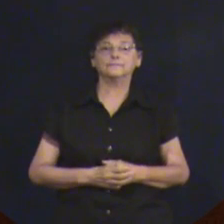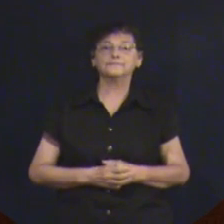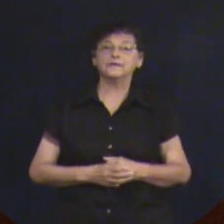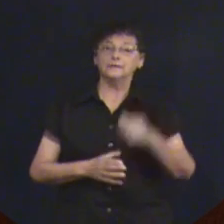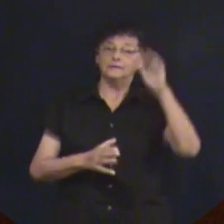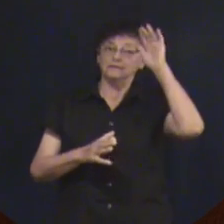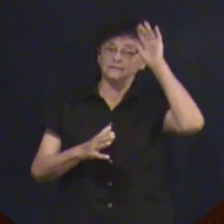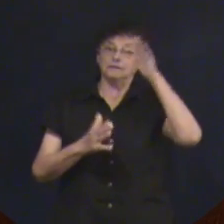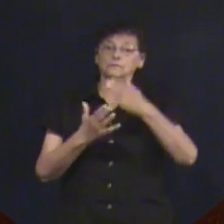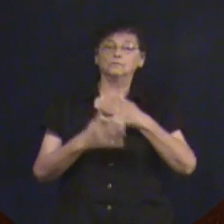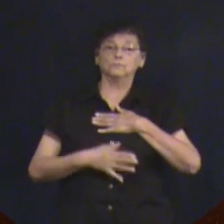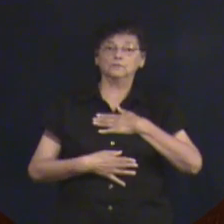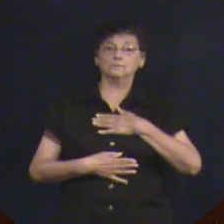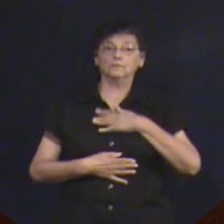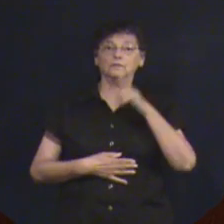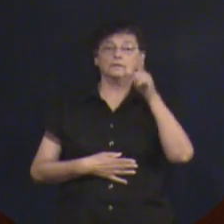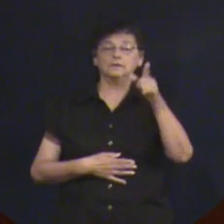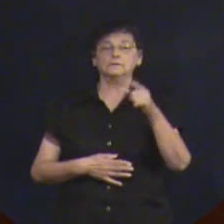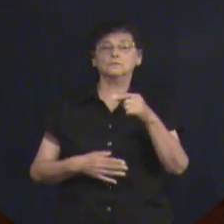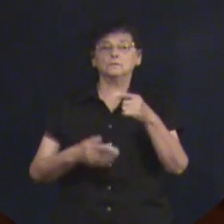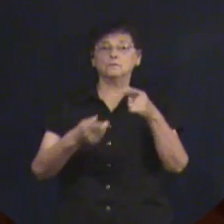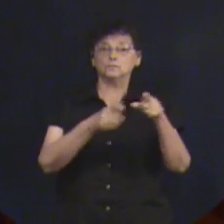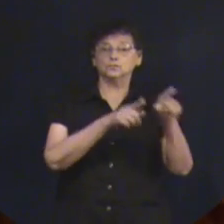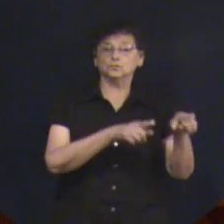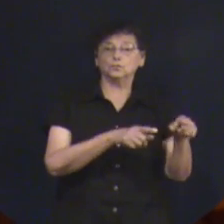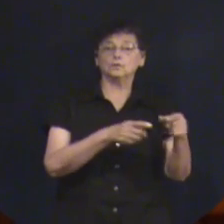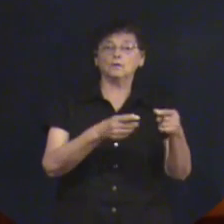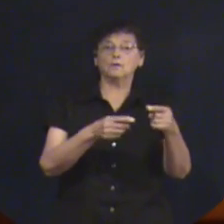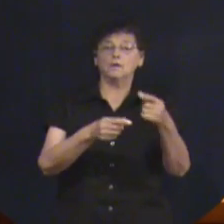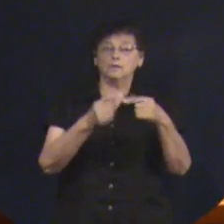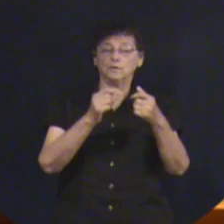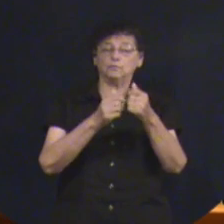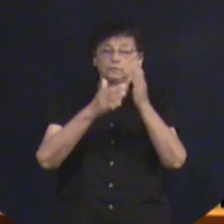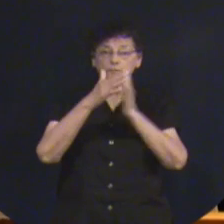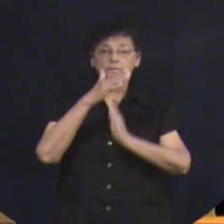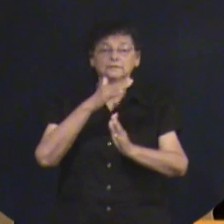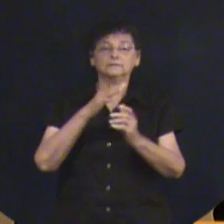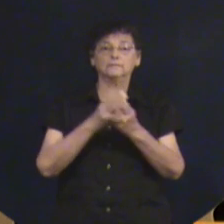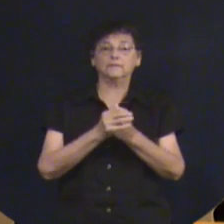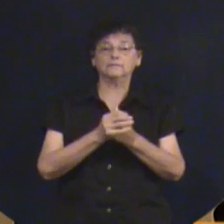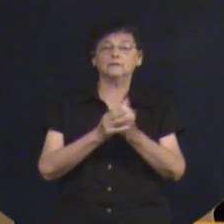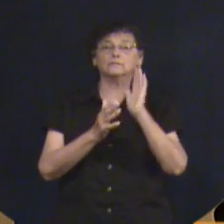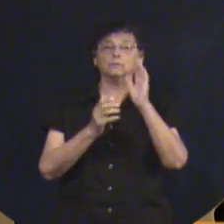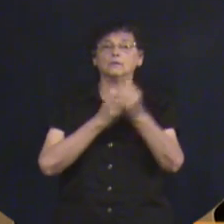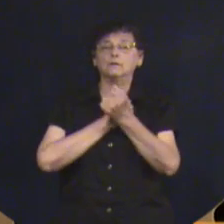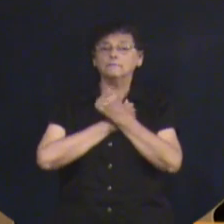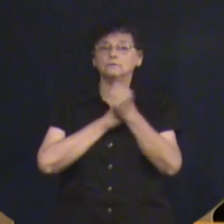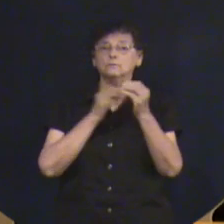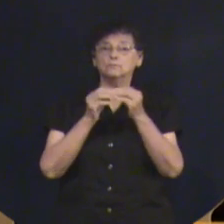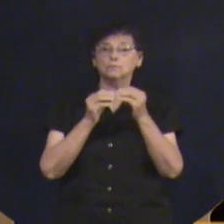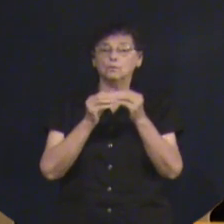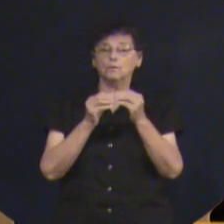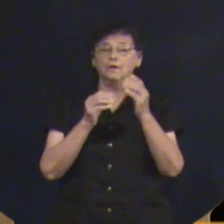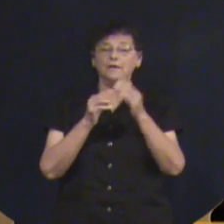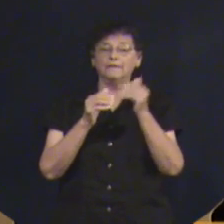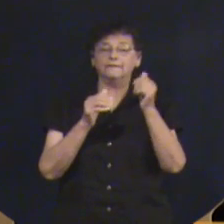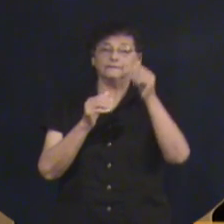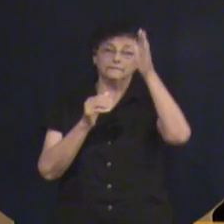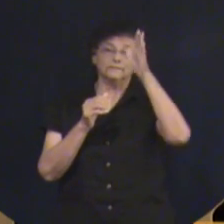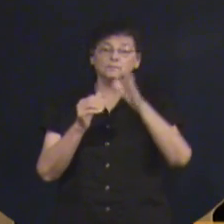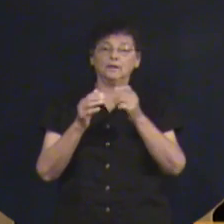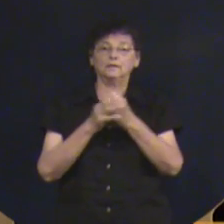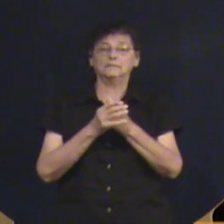Hijo mío, en tus asuntos procede con humildad, y te amarán más que al hombre